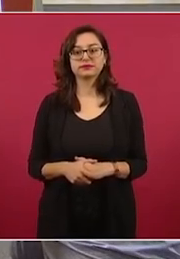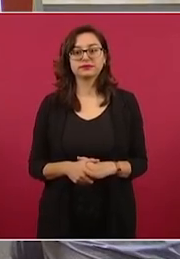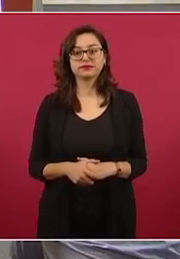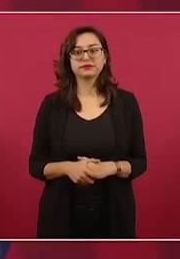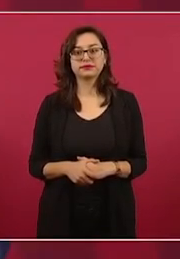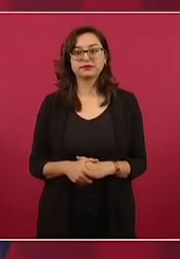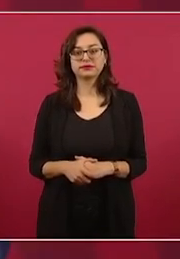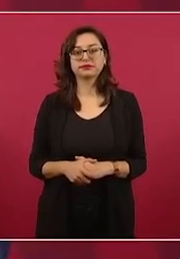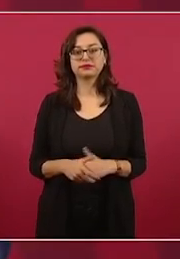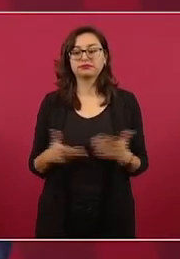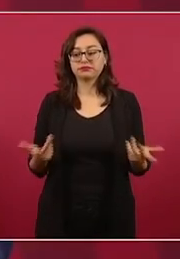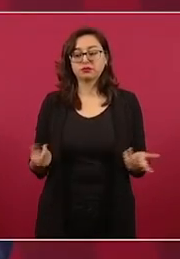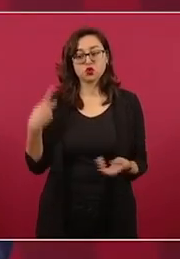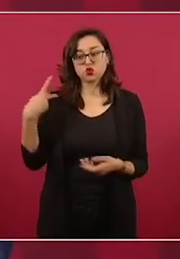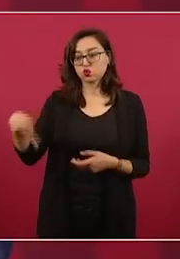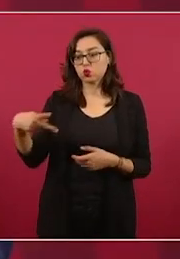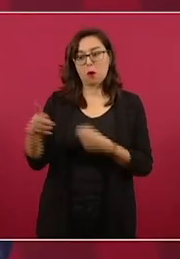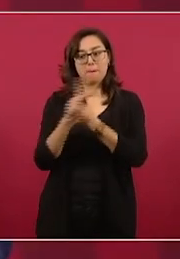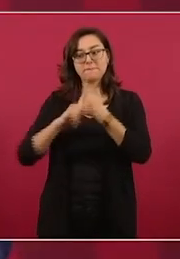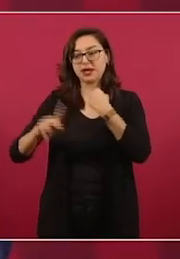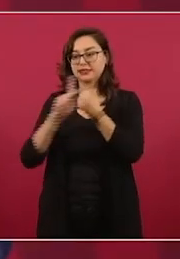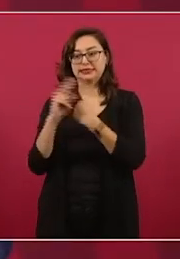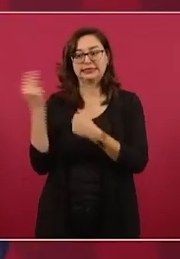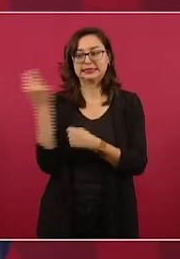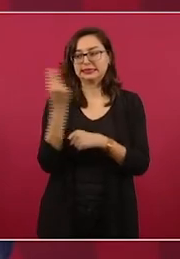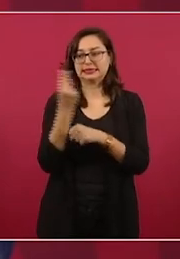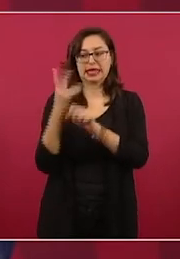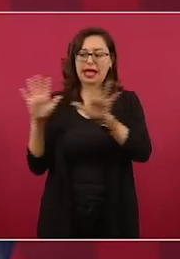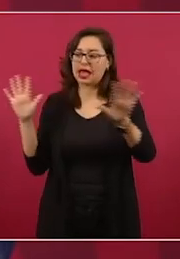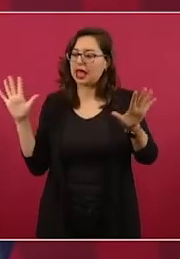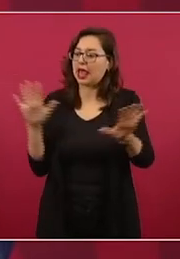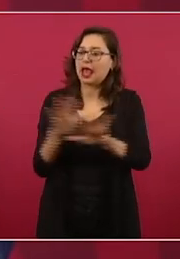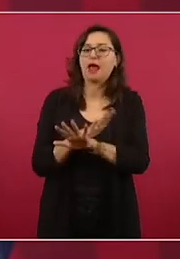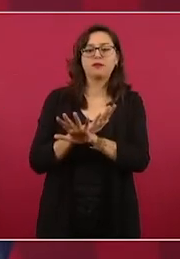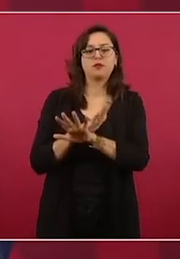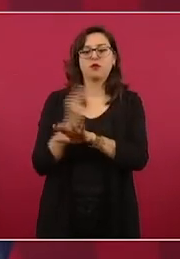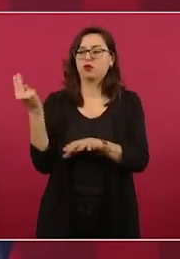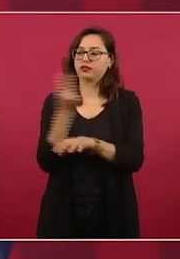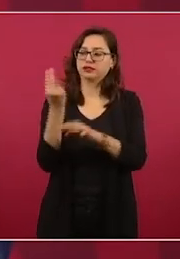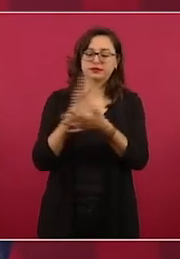un cambio, una transformación. Hace falta